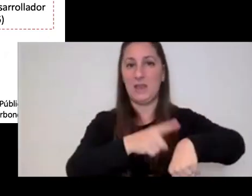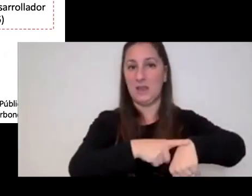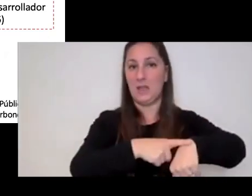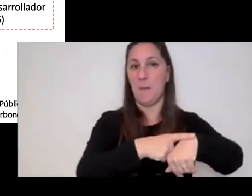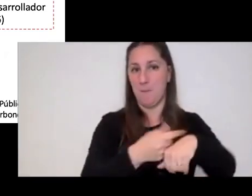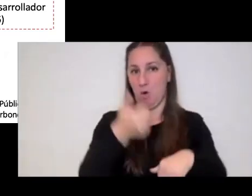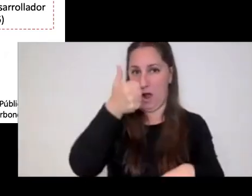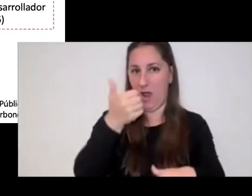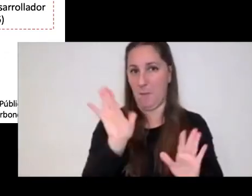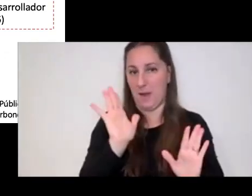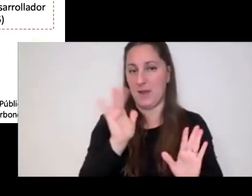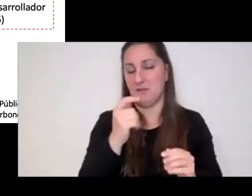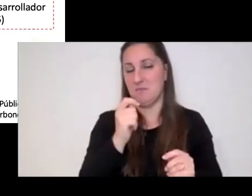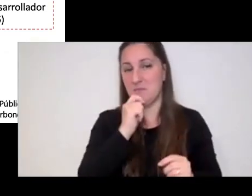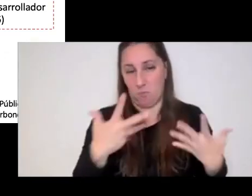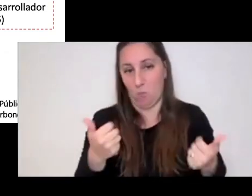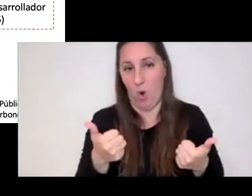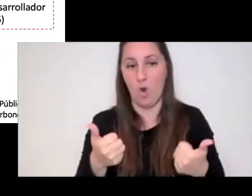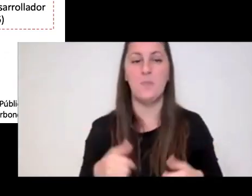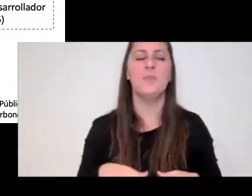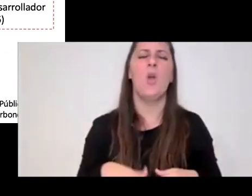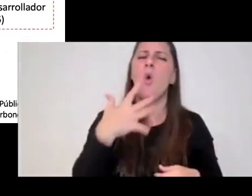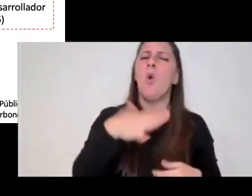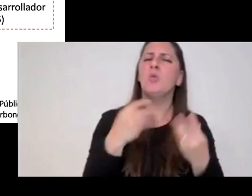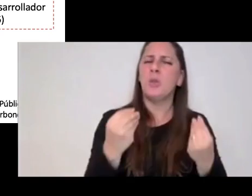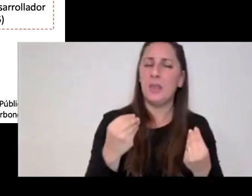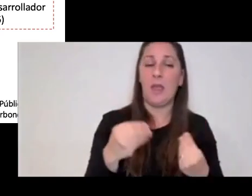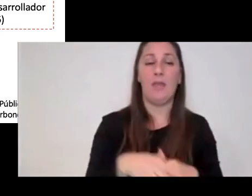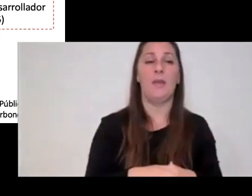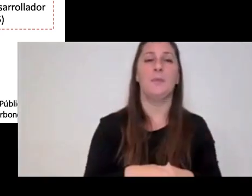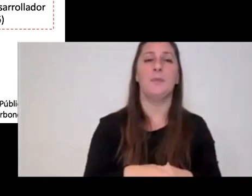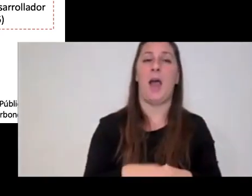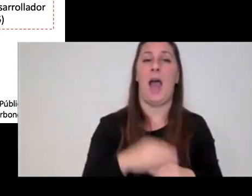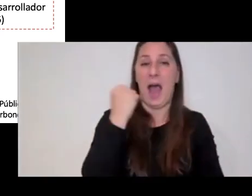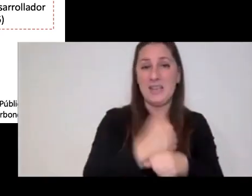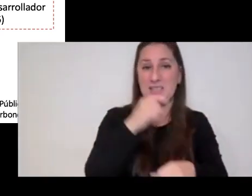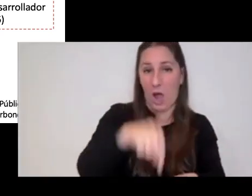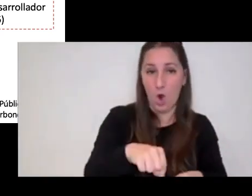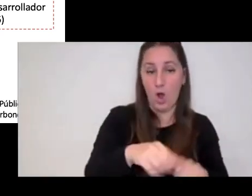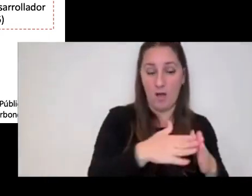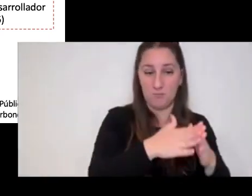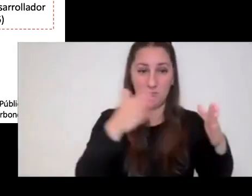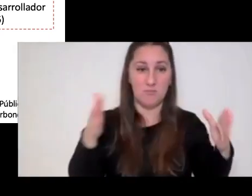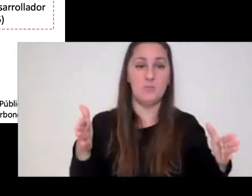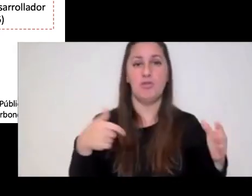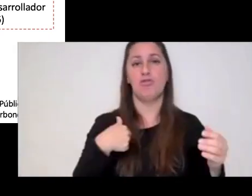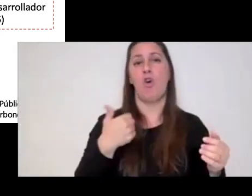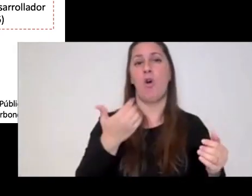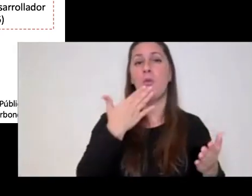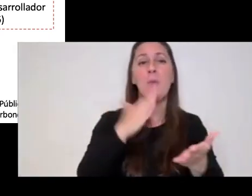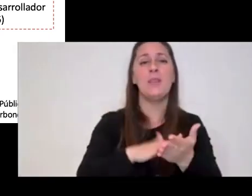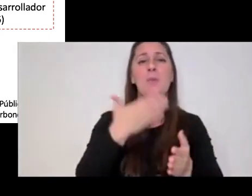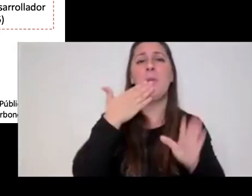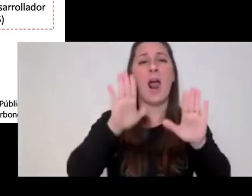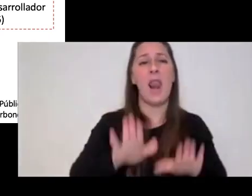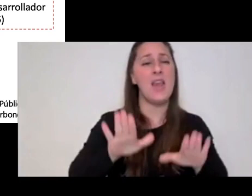Ahora, ¿cómo se entiende esta cuestión? Porque hasta ahora, y lamentablemente yo prometí que iba a hablar lento, pero bueno, mi forma de ser es